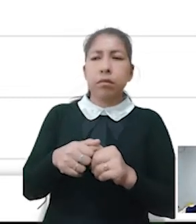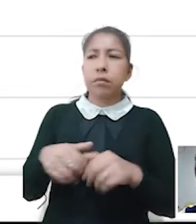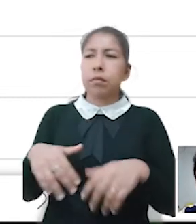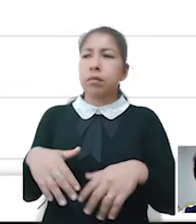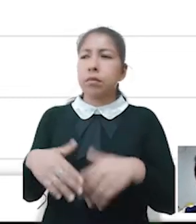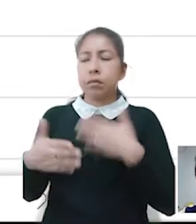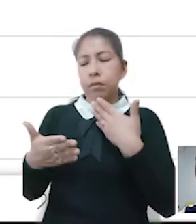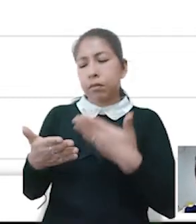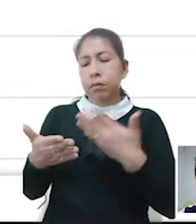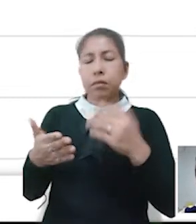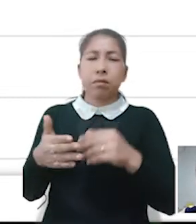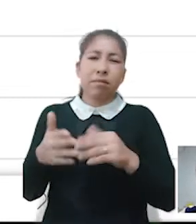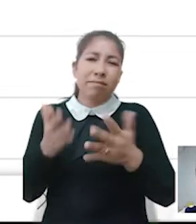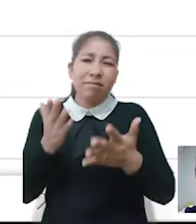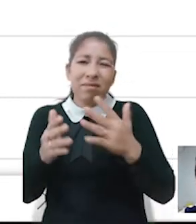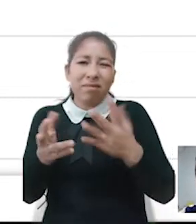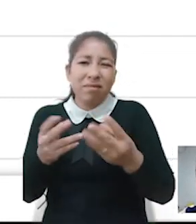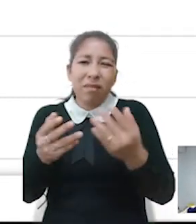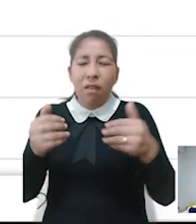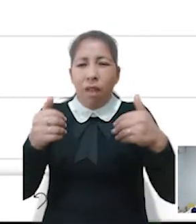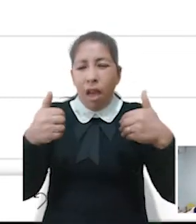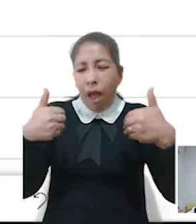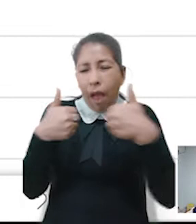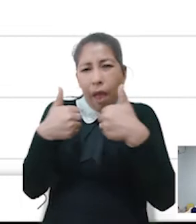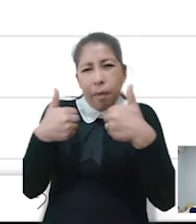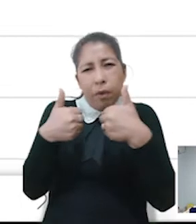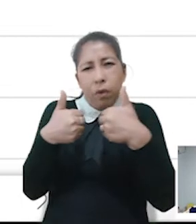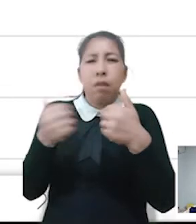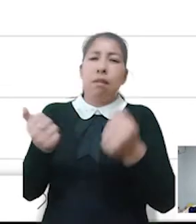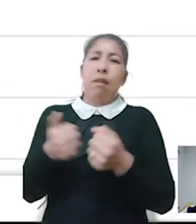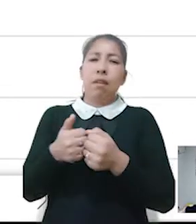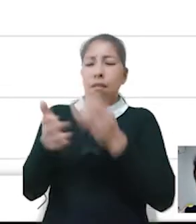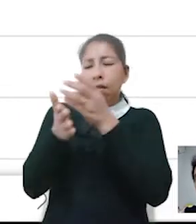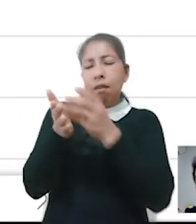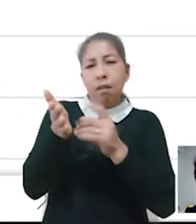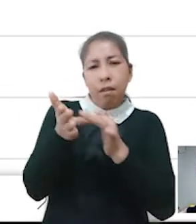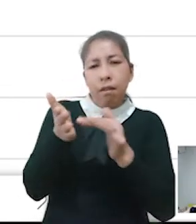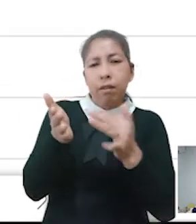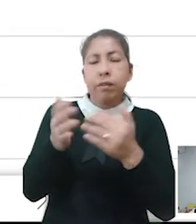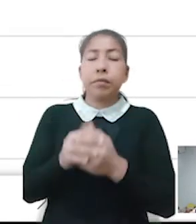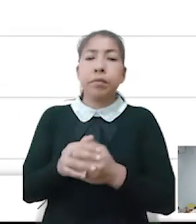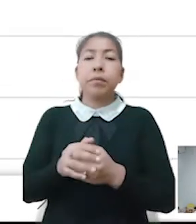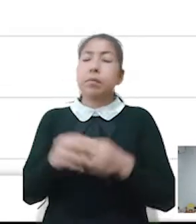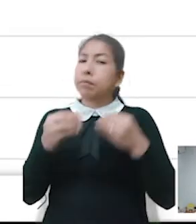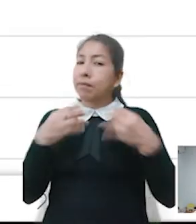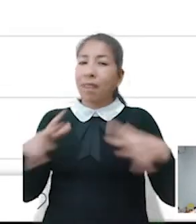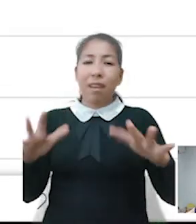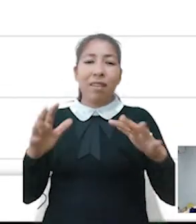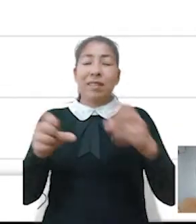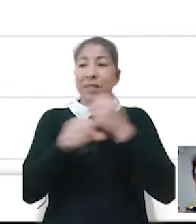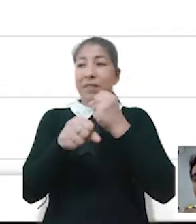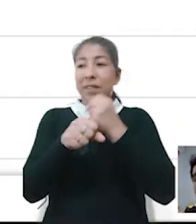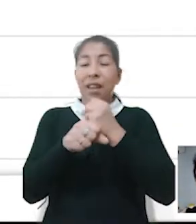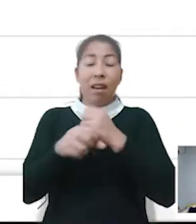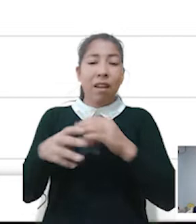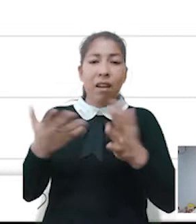0,45. Es una aproximación decimal redondeado a 2 dígitos. Ya hemos calculado el cateto opuesto, ahora vamos por el